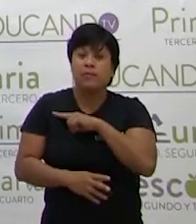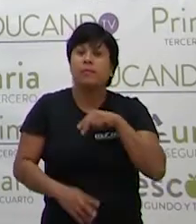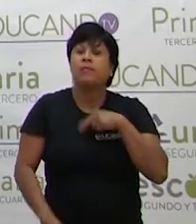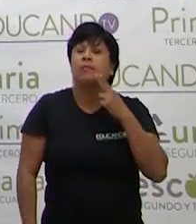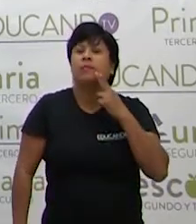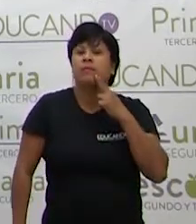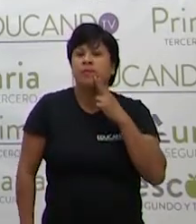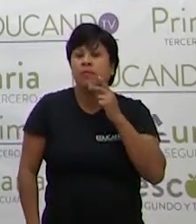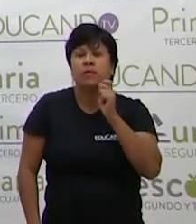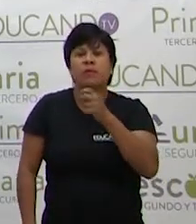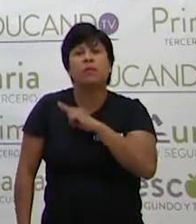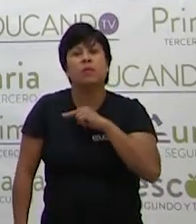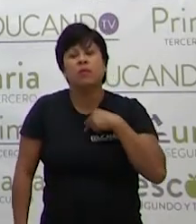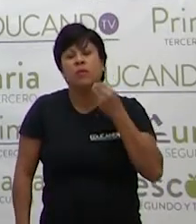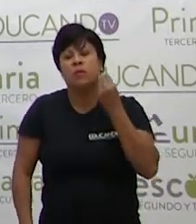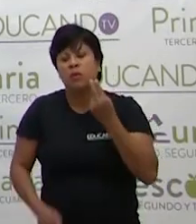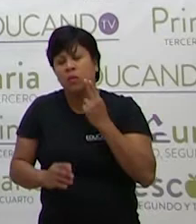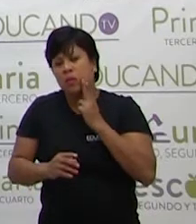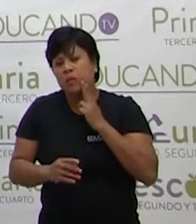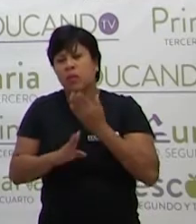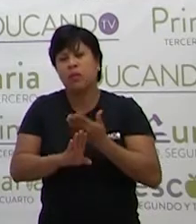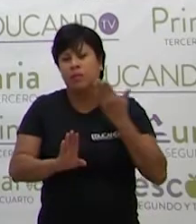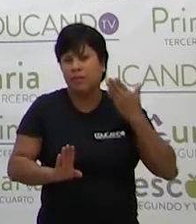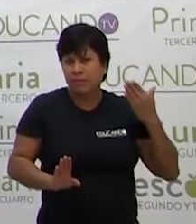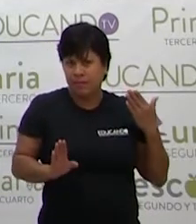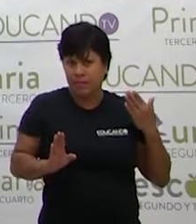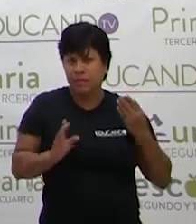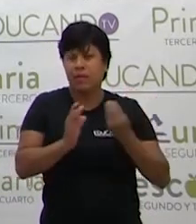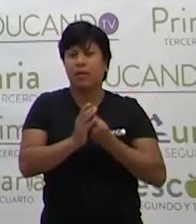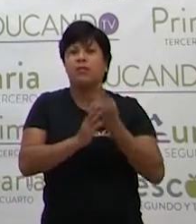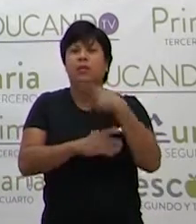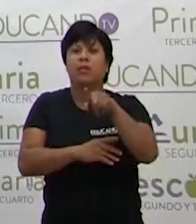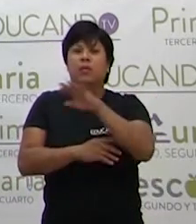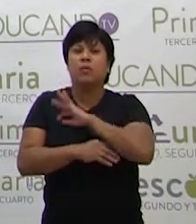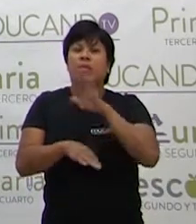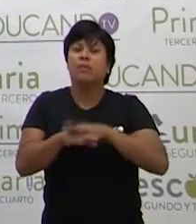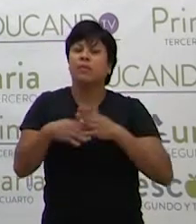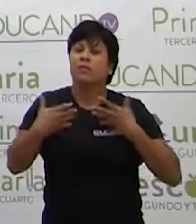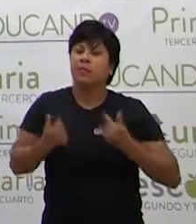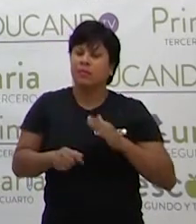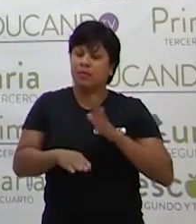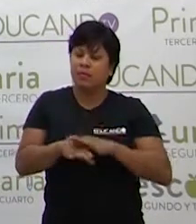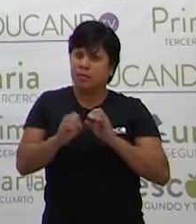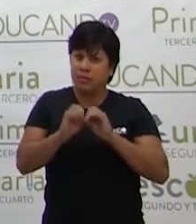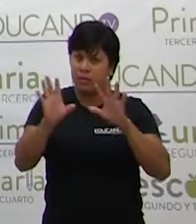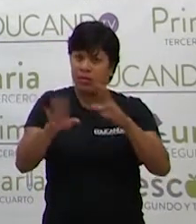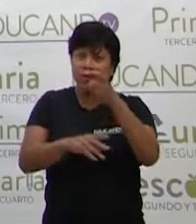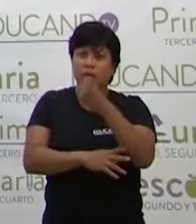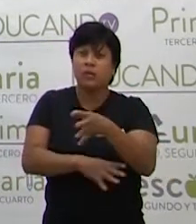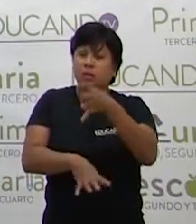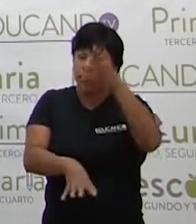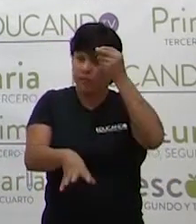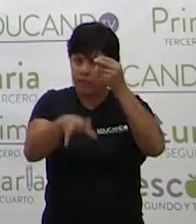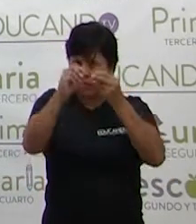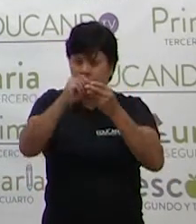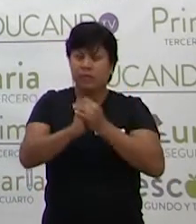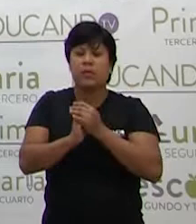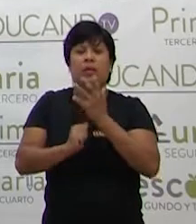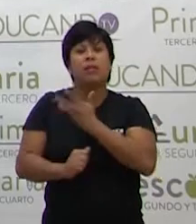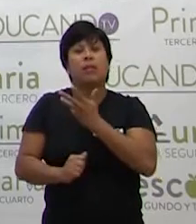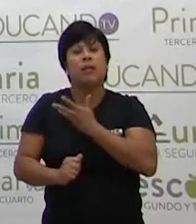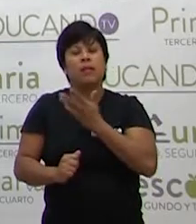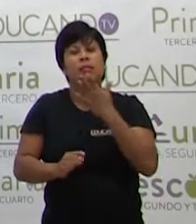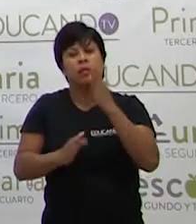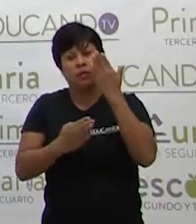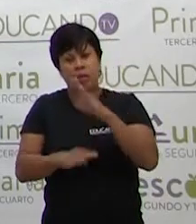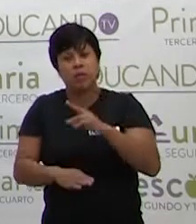utilizar lo que ya hemos utilizado en clases anteriores para que a ti se te quede muy claro este conocimiento. Tenemos, ya